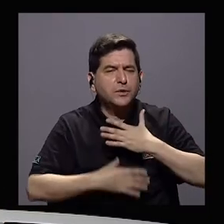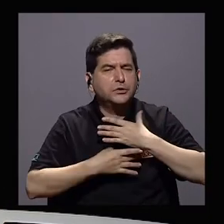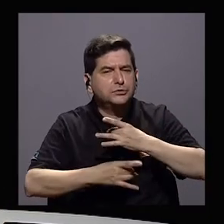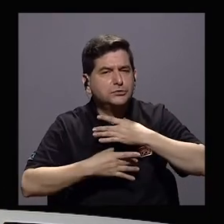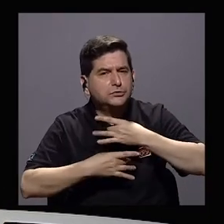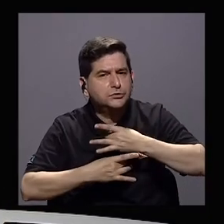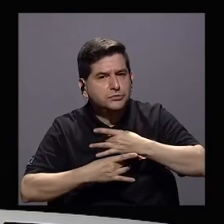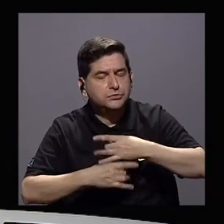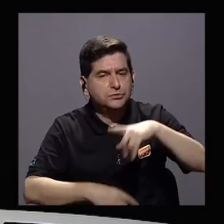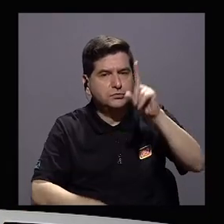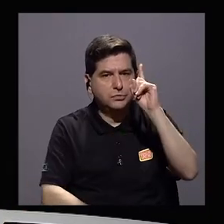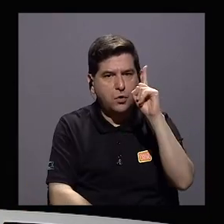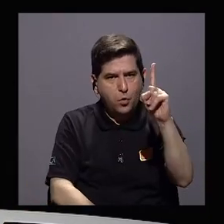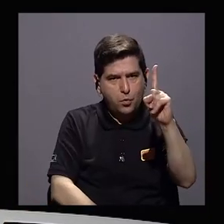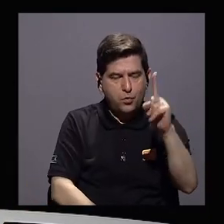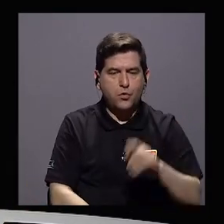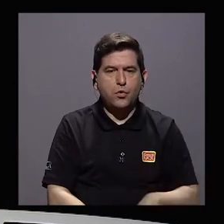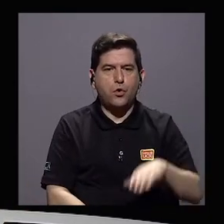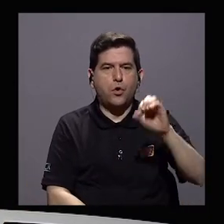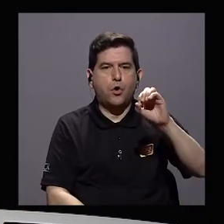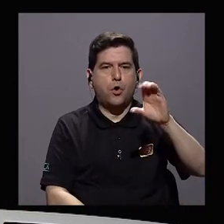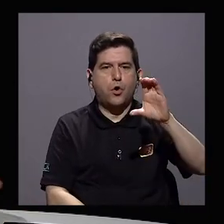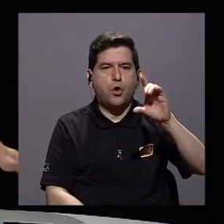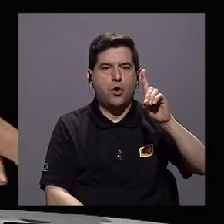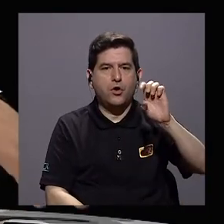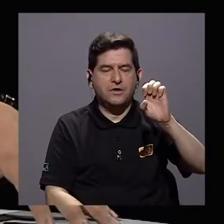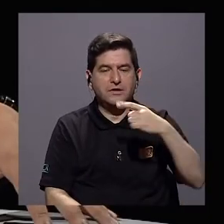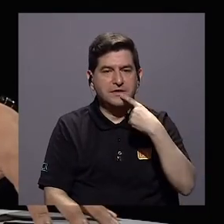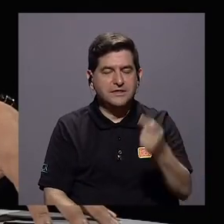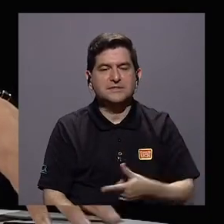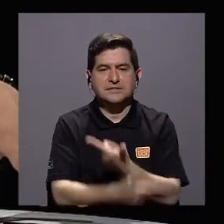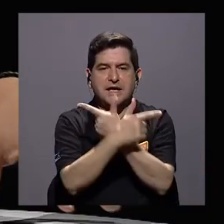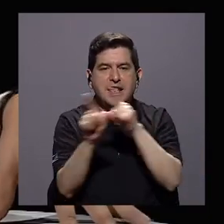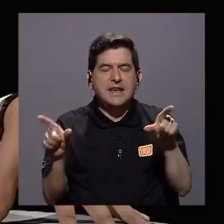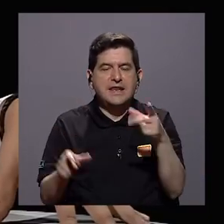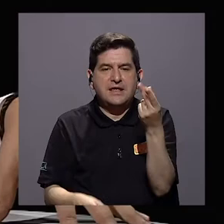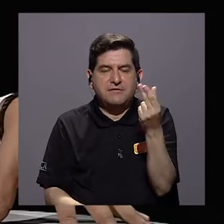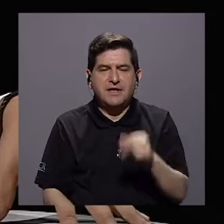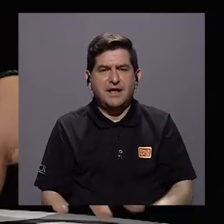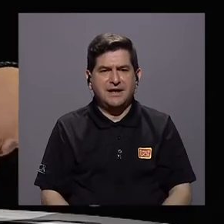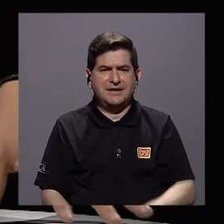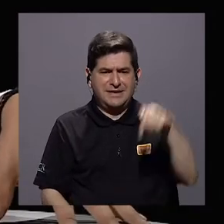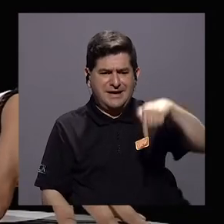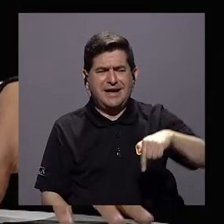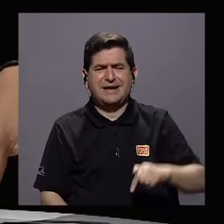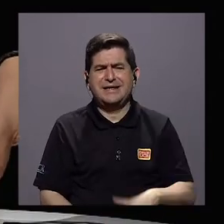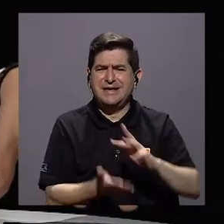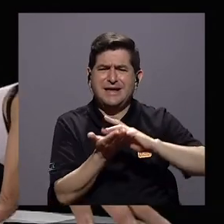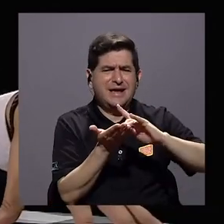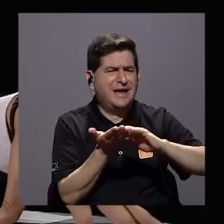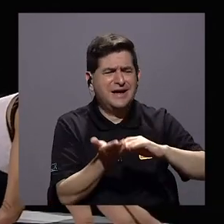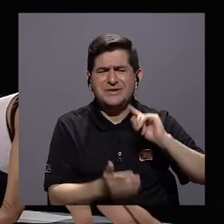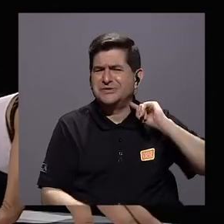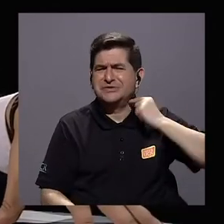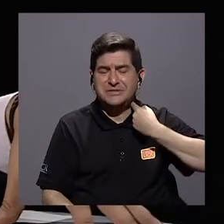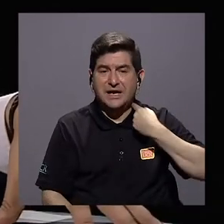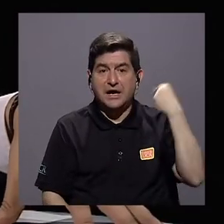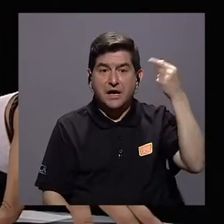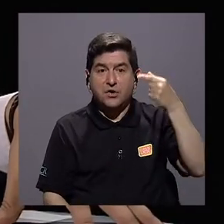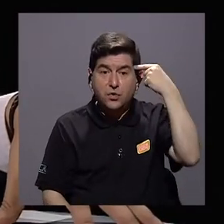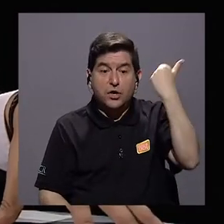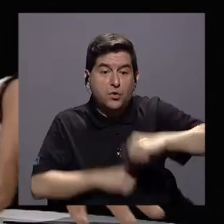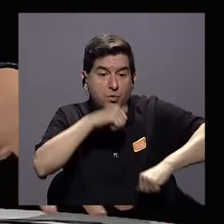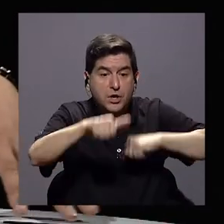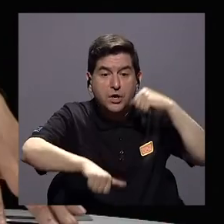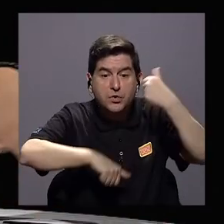Y hay dos datos que me llamaron mucho la atención. Uh-huh. Uno es que la OCDE dice que debería liberarse el precio porque efectivamente es muy caro, ¿verdad?